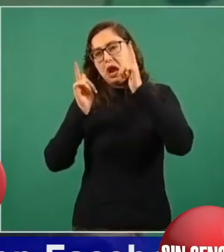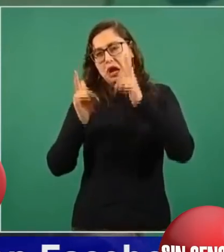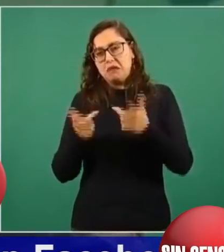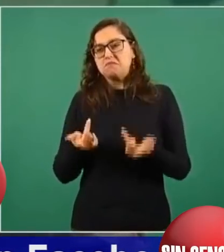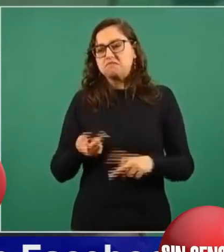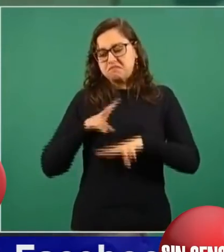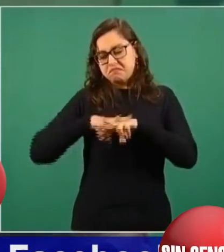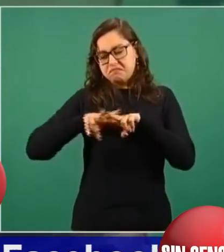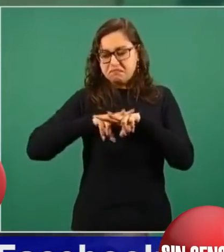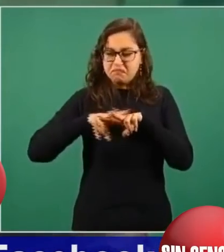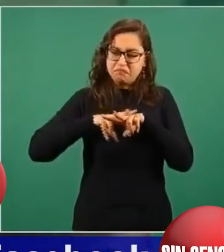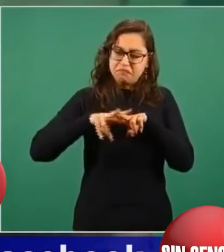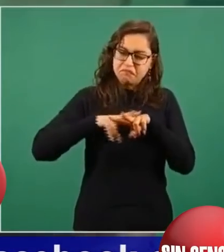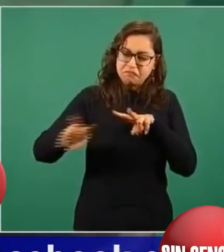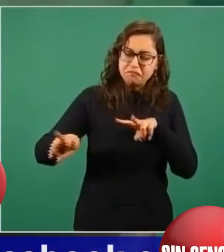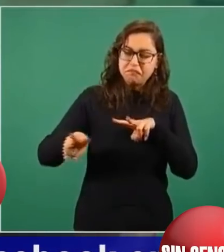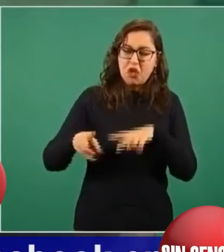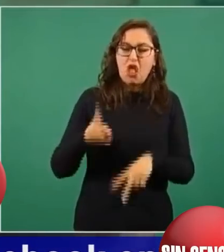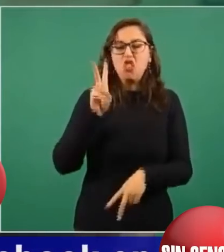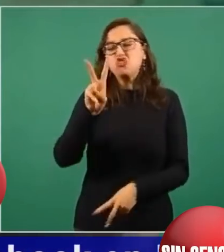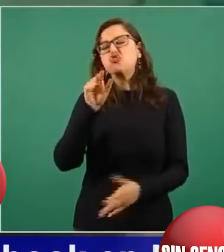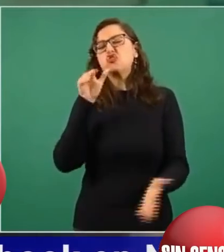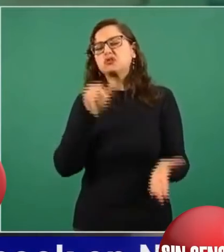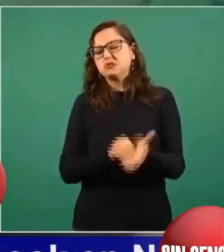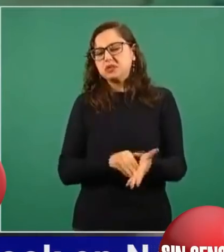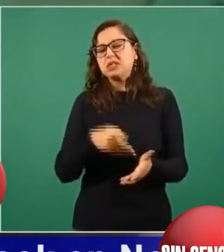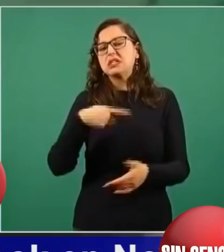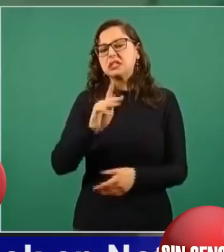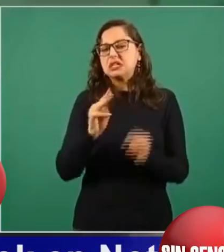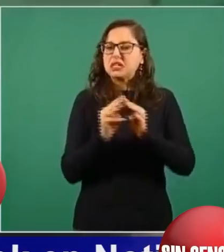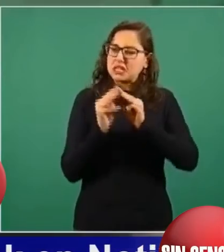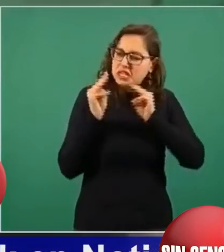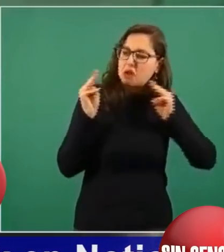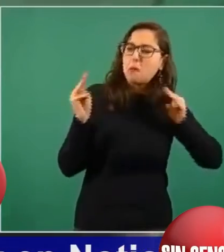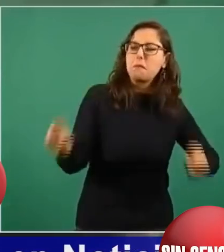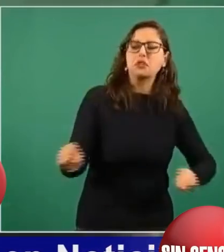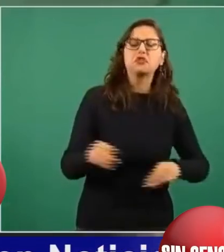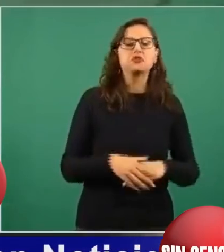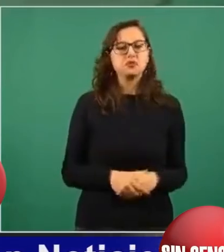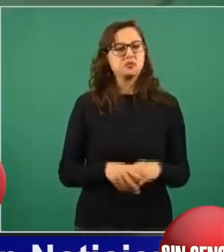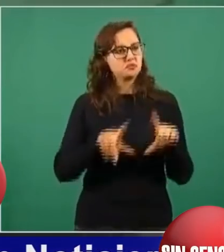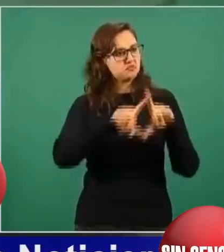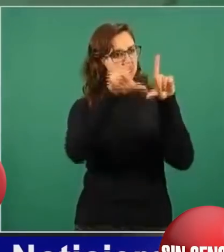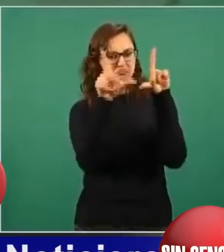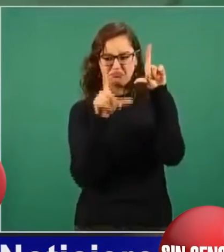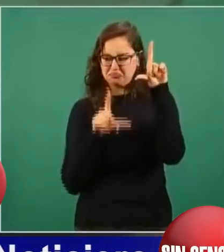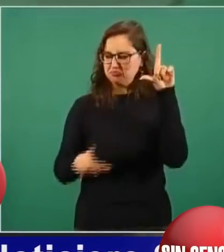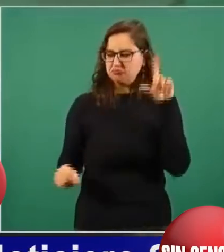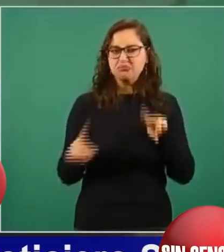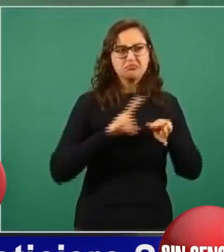de vías férreas, de trenes modernos, 2,000 kilómetros.